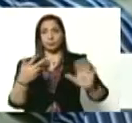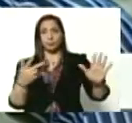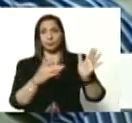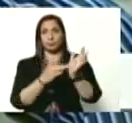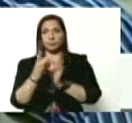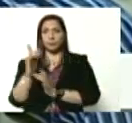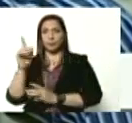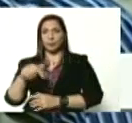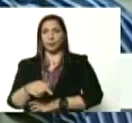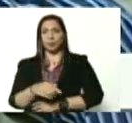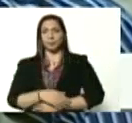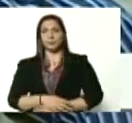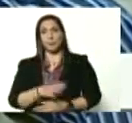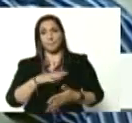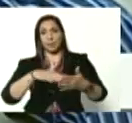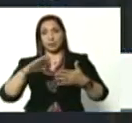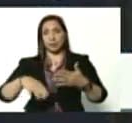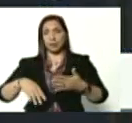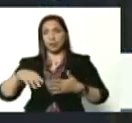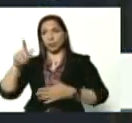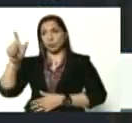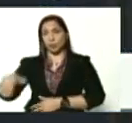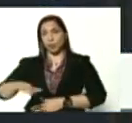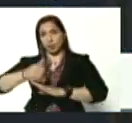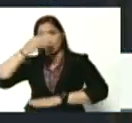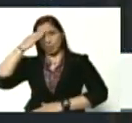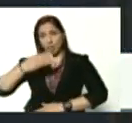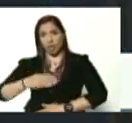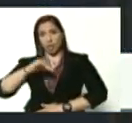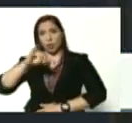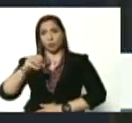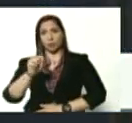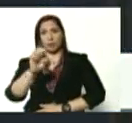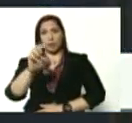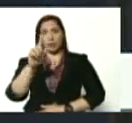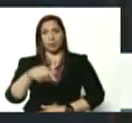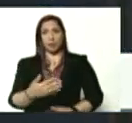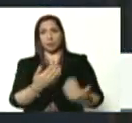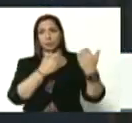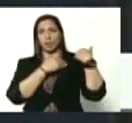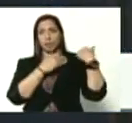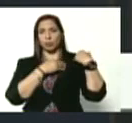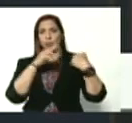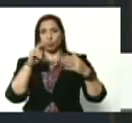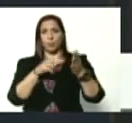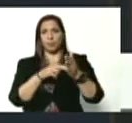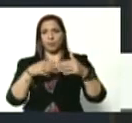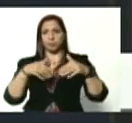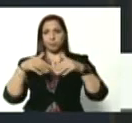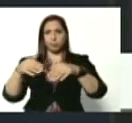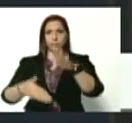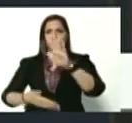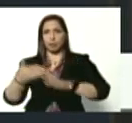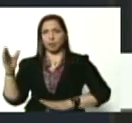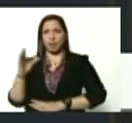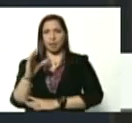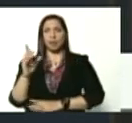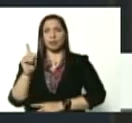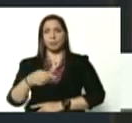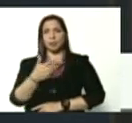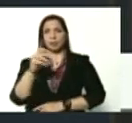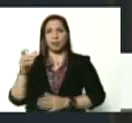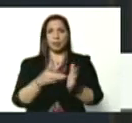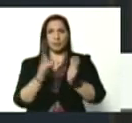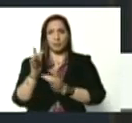abril en barcelona el ideal josé francisco bermúdez al mando de dos mil combatientes parte hacia caracas el 30